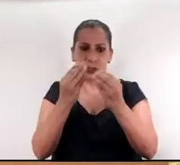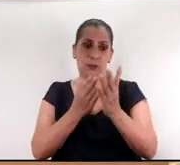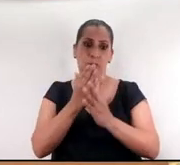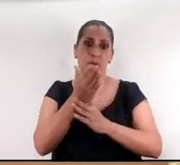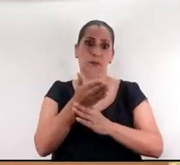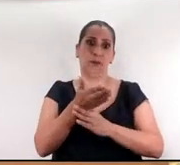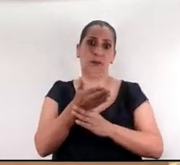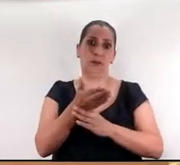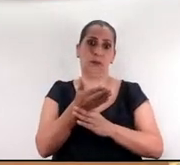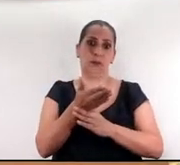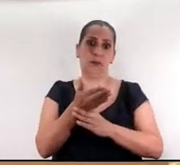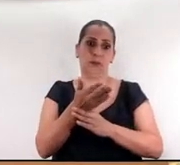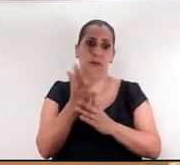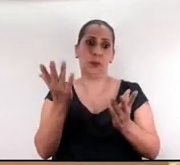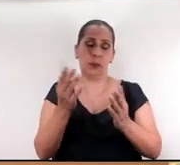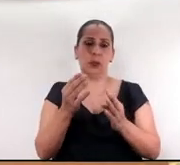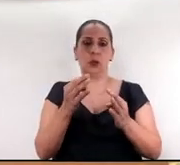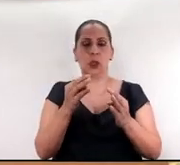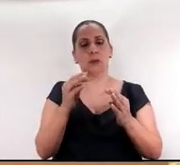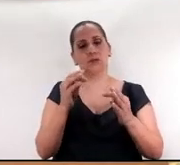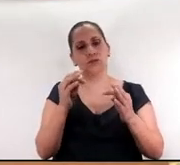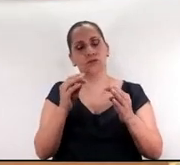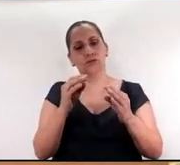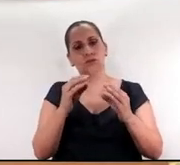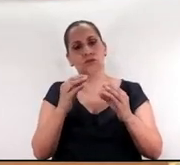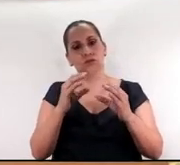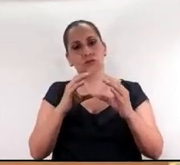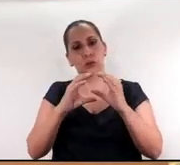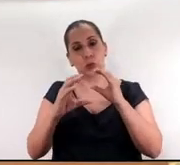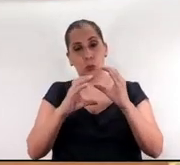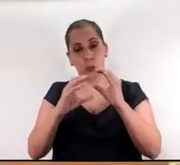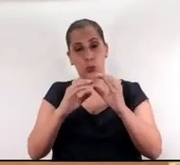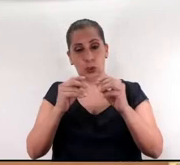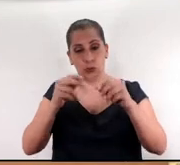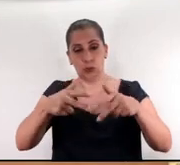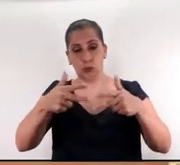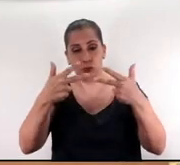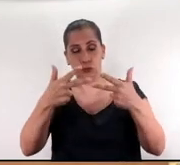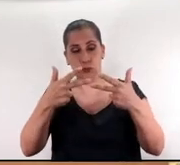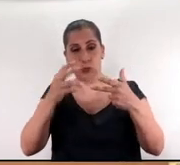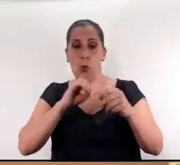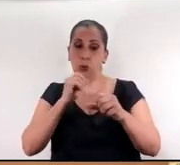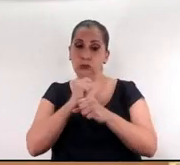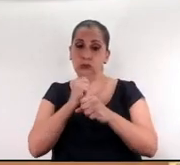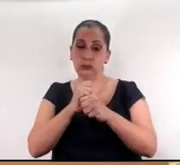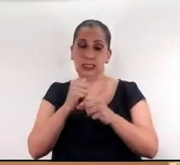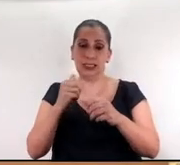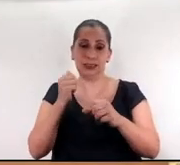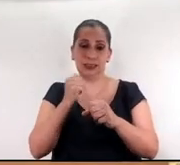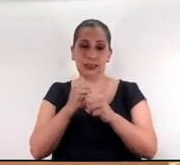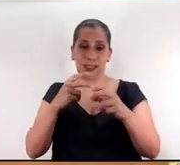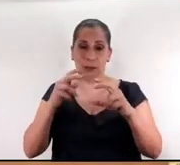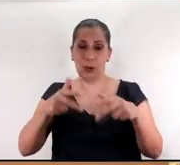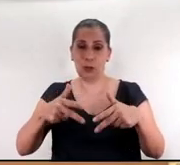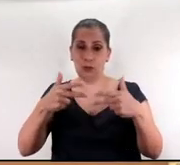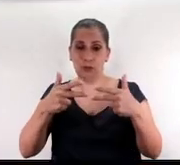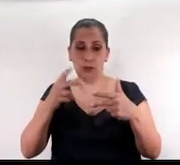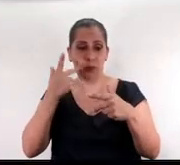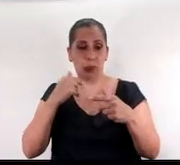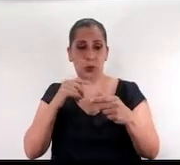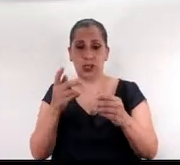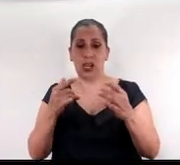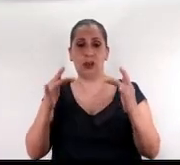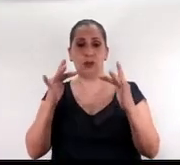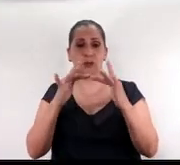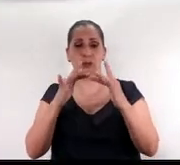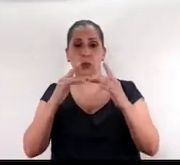del teleeducación o no puedan trabajar por teletrabajo porque la conexión es muy limitada, sobre todo fuera